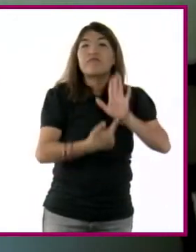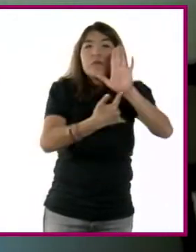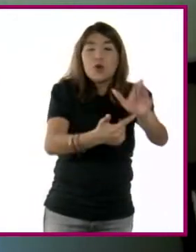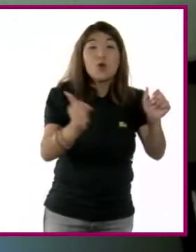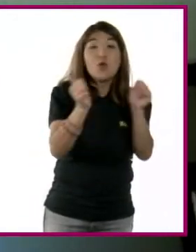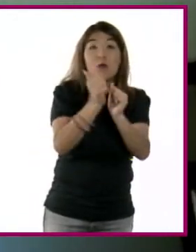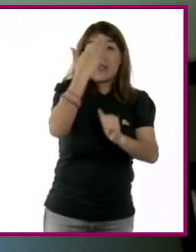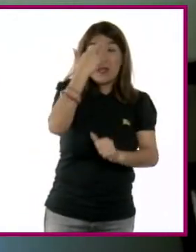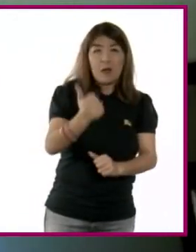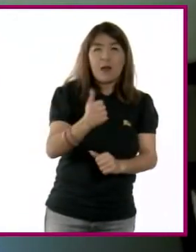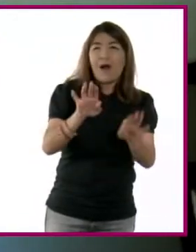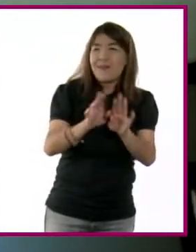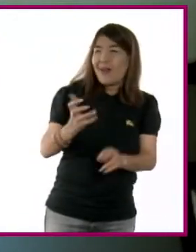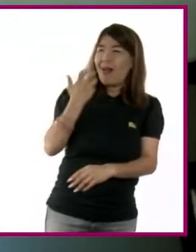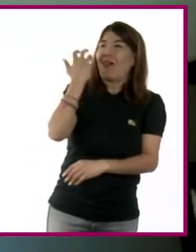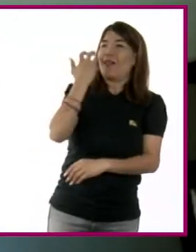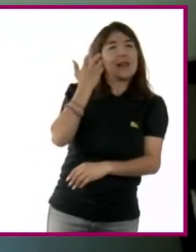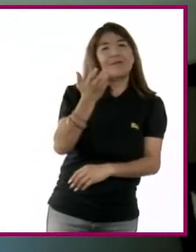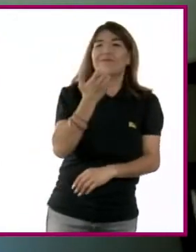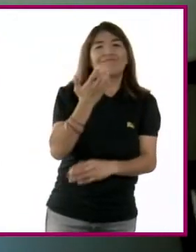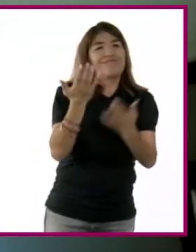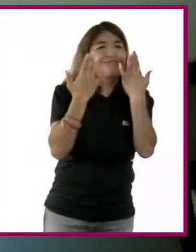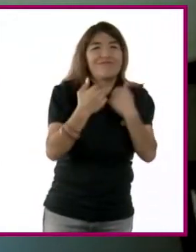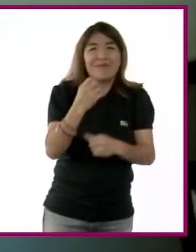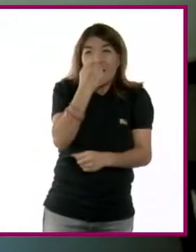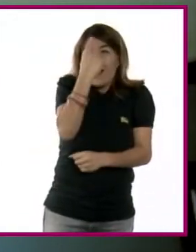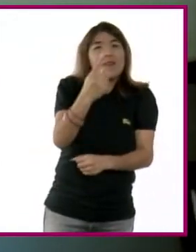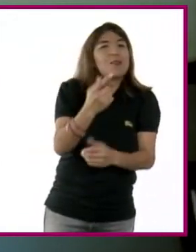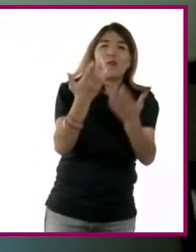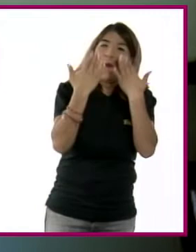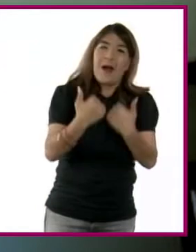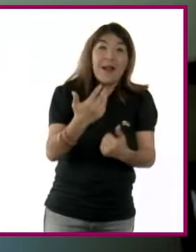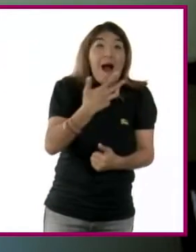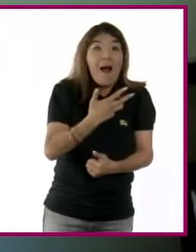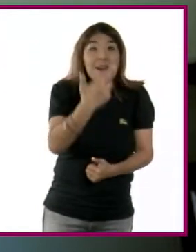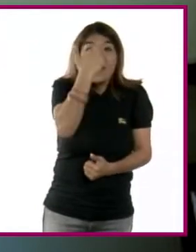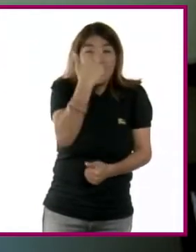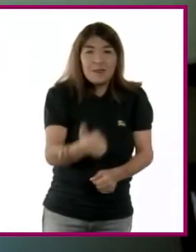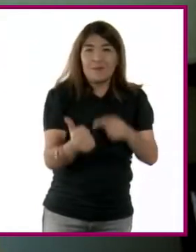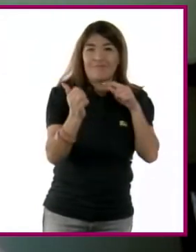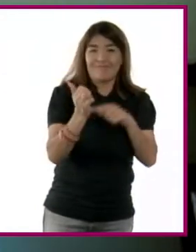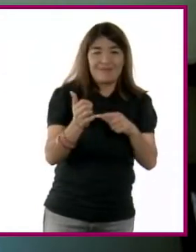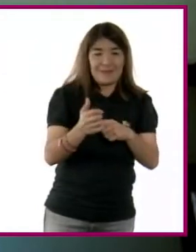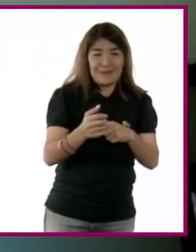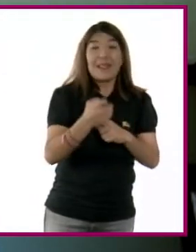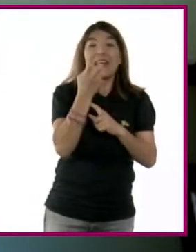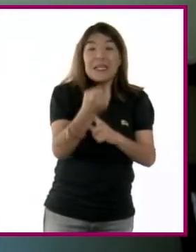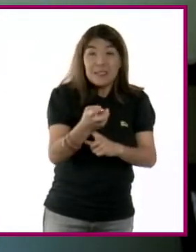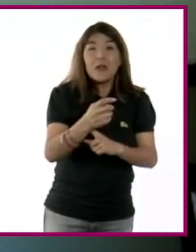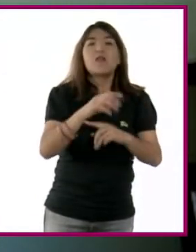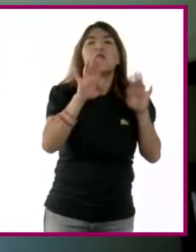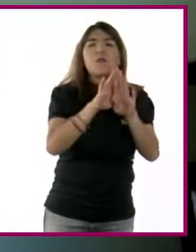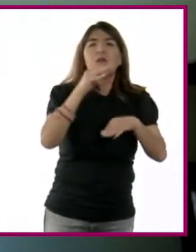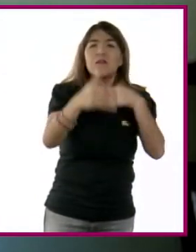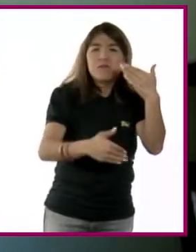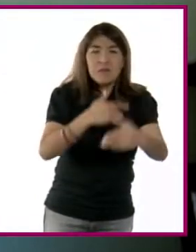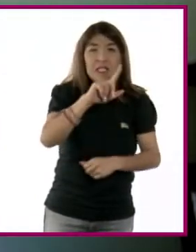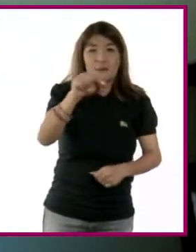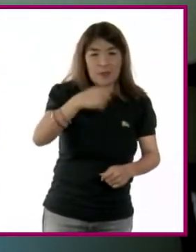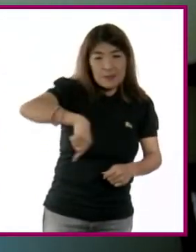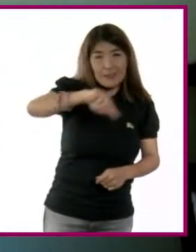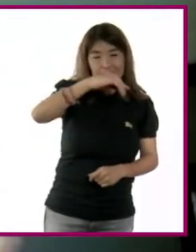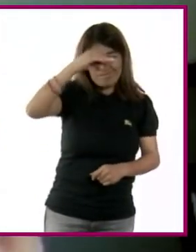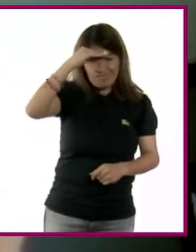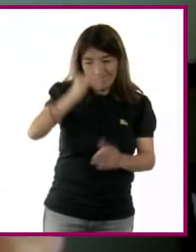sobrenatural, ¿no? Y por otro lado, creo que también en nuestro día a día, cuando estamos constantemente tomando decisiones, nos